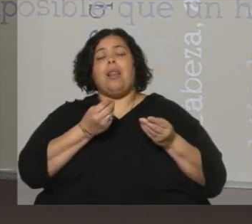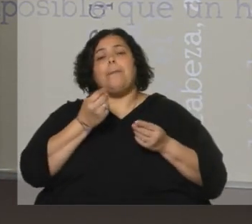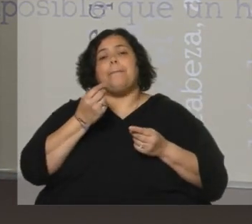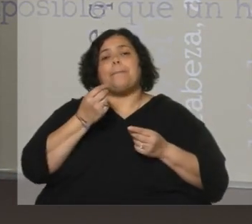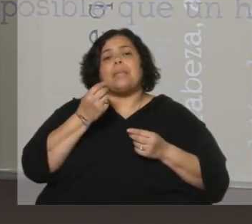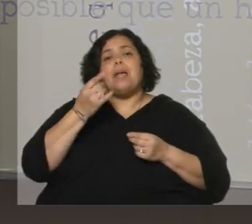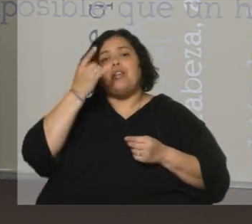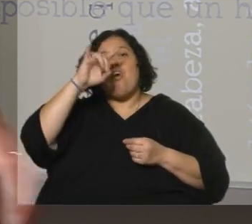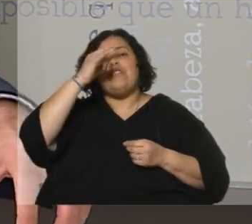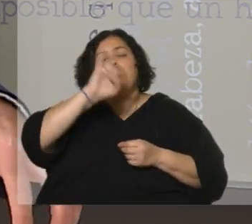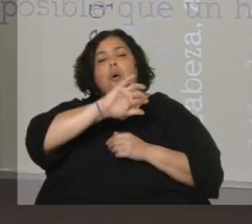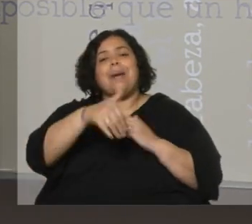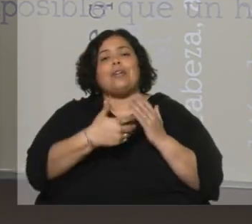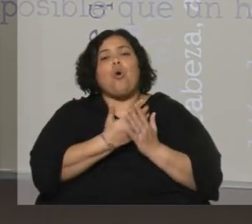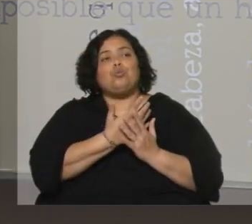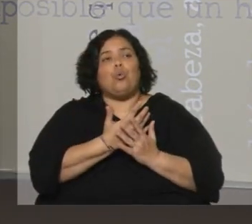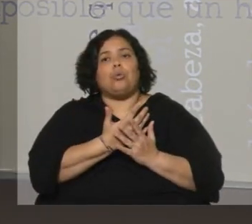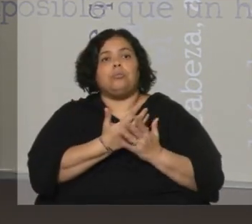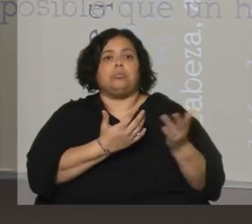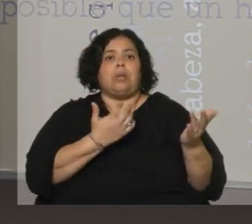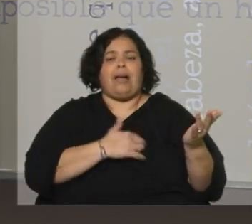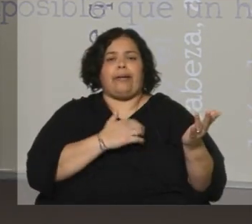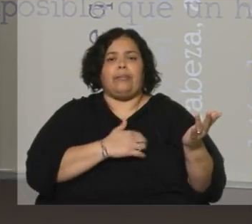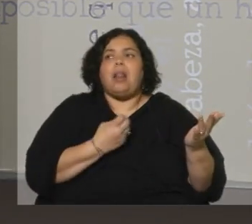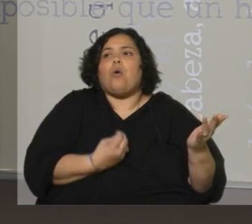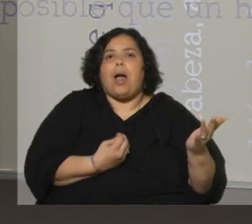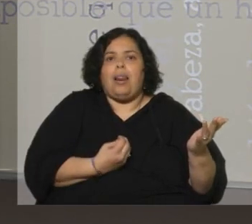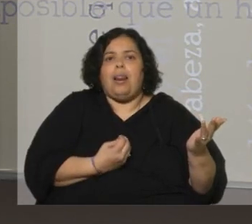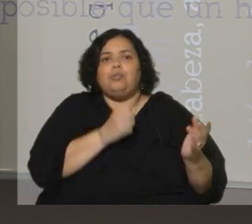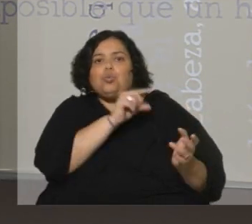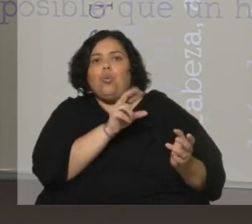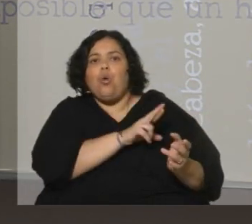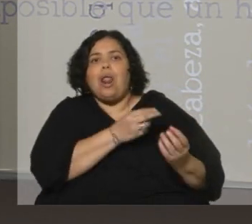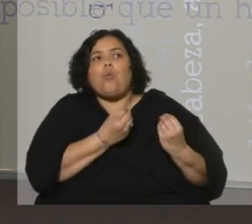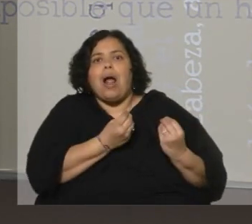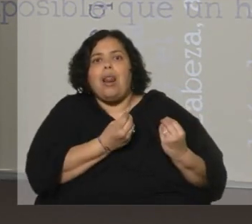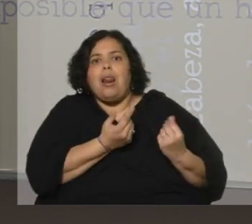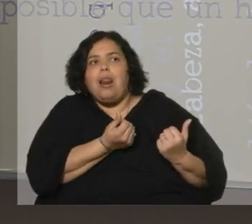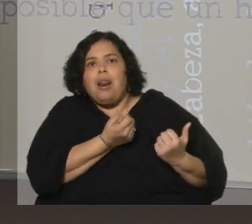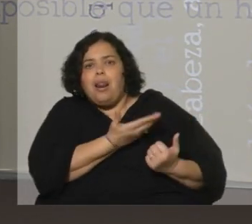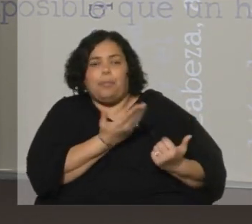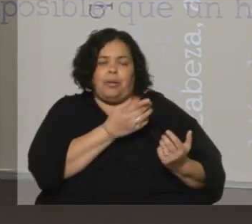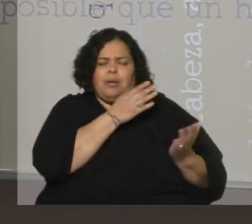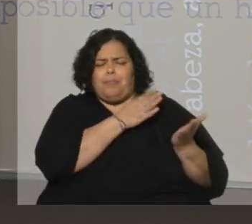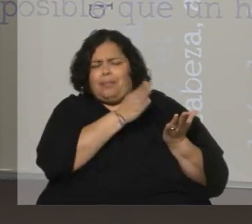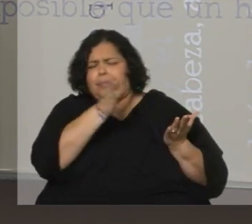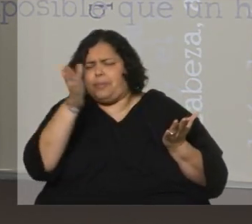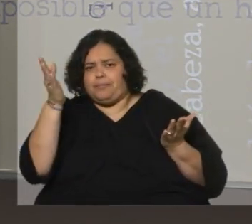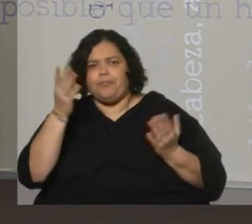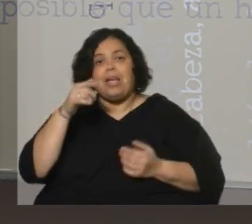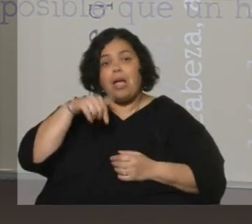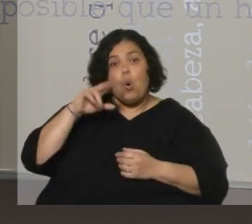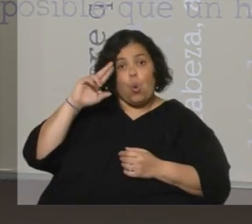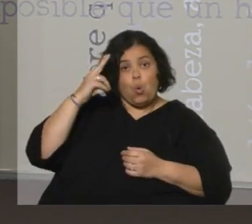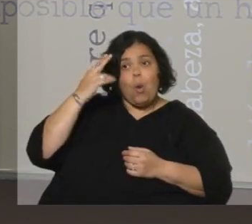Uruguay Paraguay Brasil siempre el de Argentina decí Bueno sí pero a qué tipo de cambio se hizo está bien el apunte por otro lado Uruguay ha tenido una